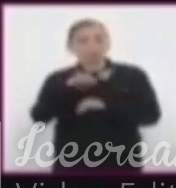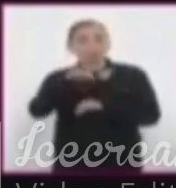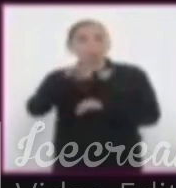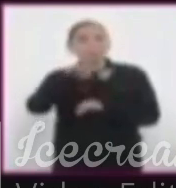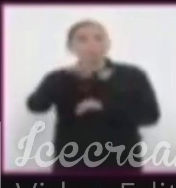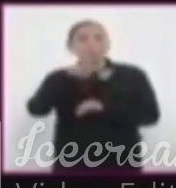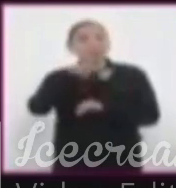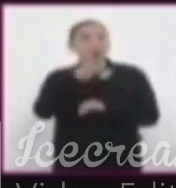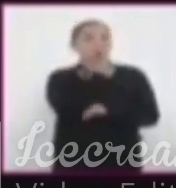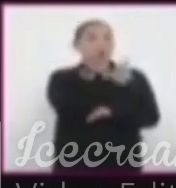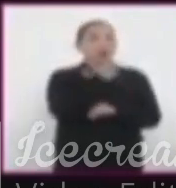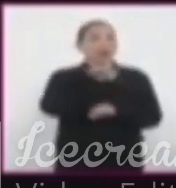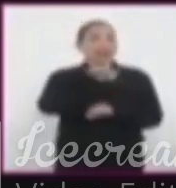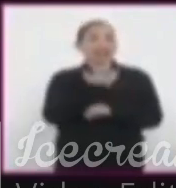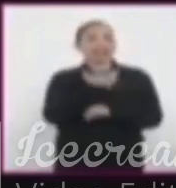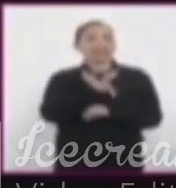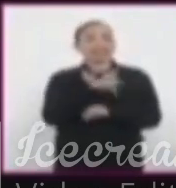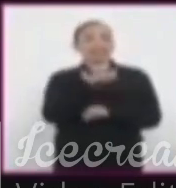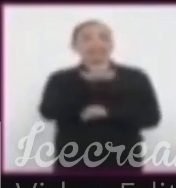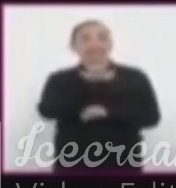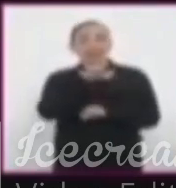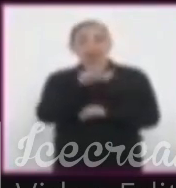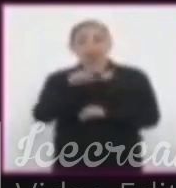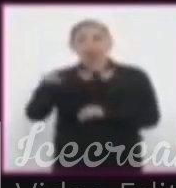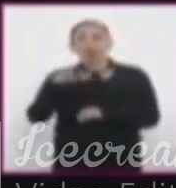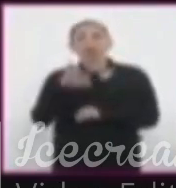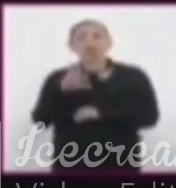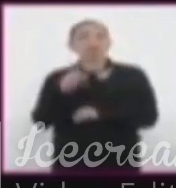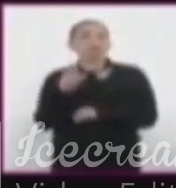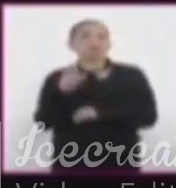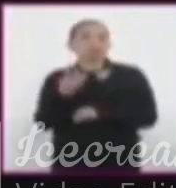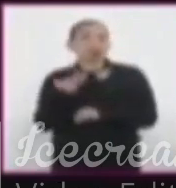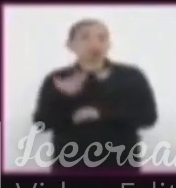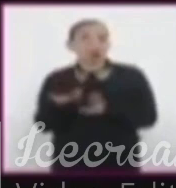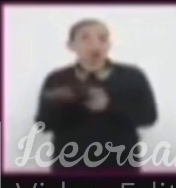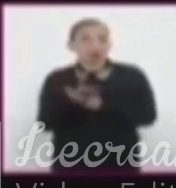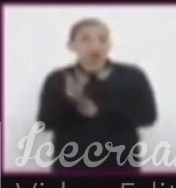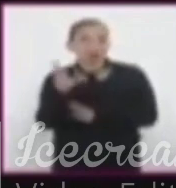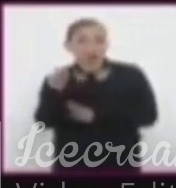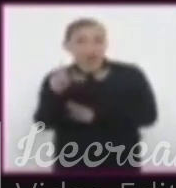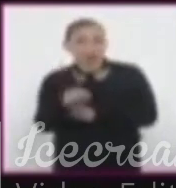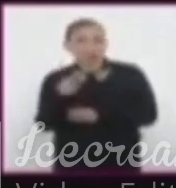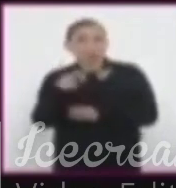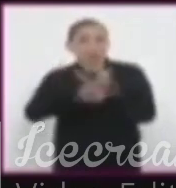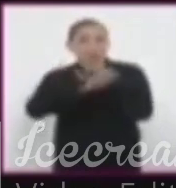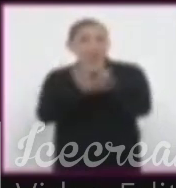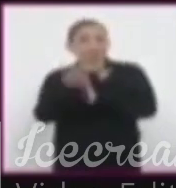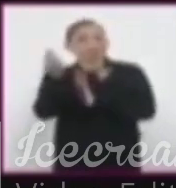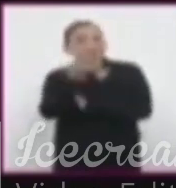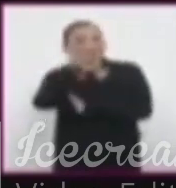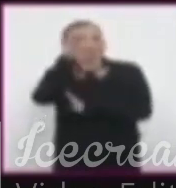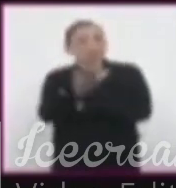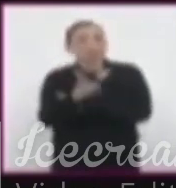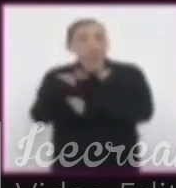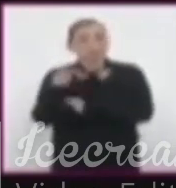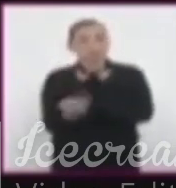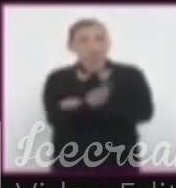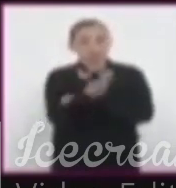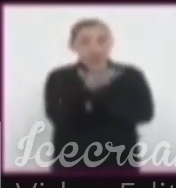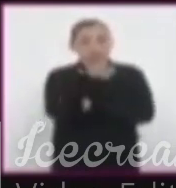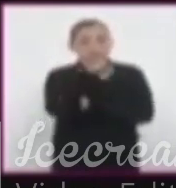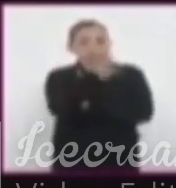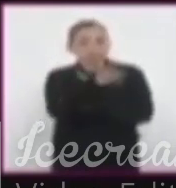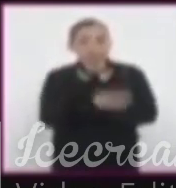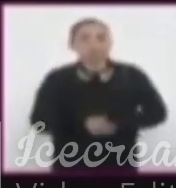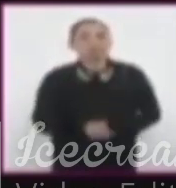un entero y un cuarto de 80, pero necesitamos expresarlo como porcentaje, pues es lo que nos están preguntando. Y